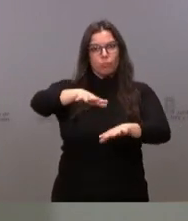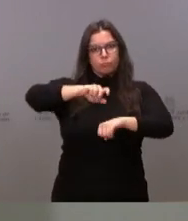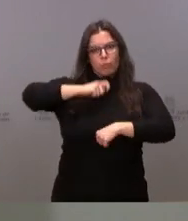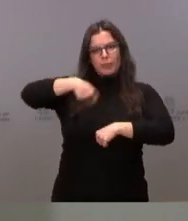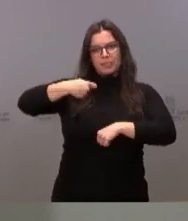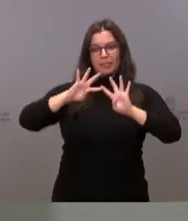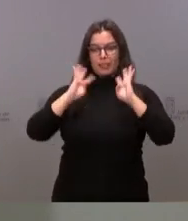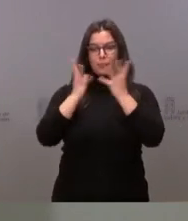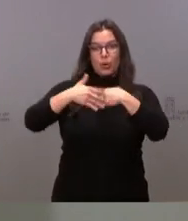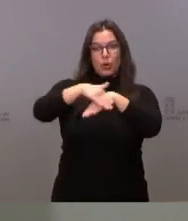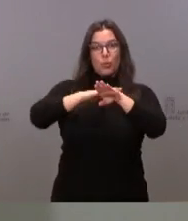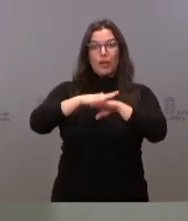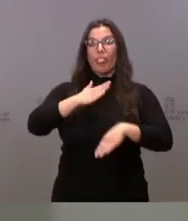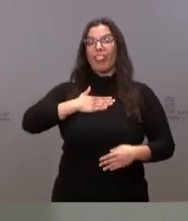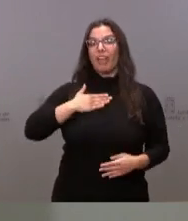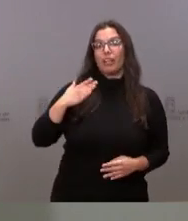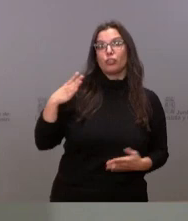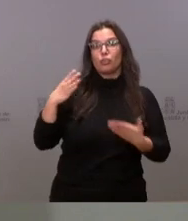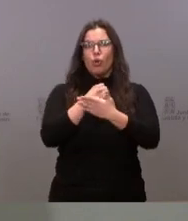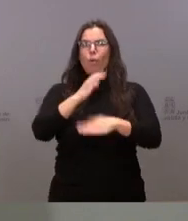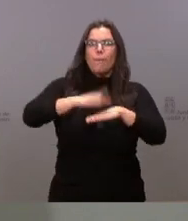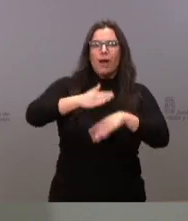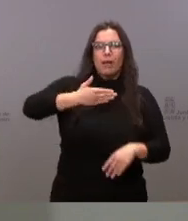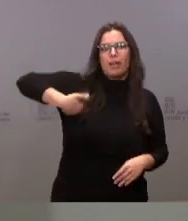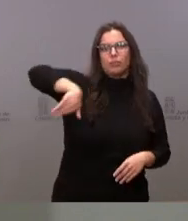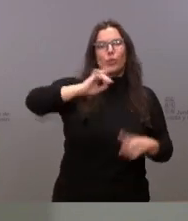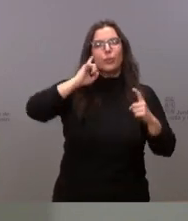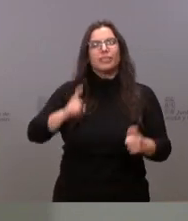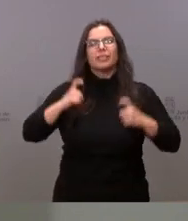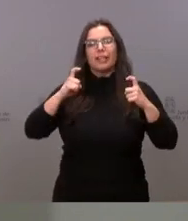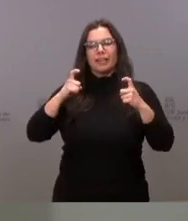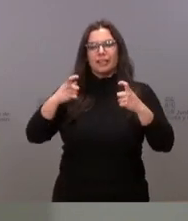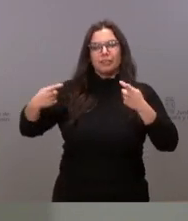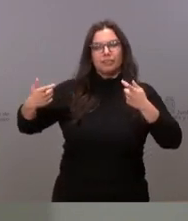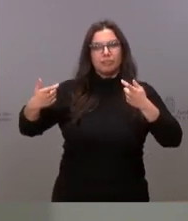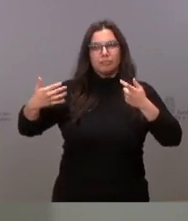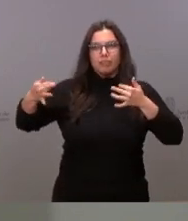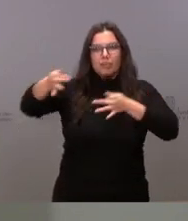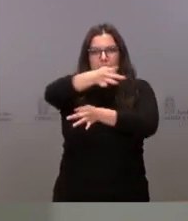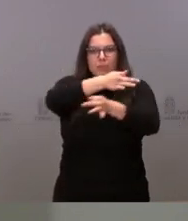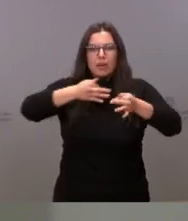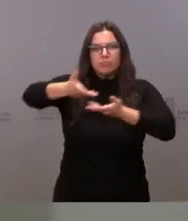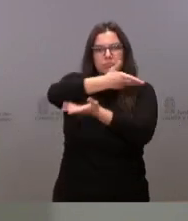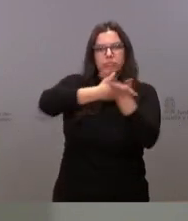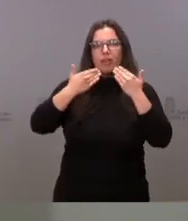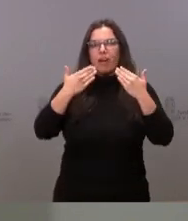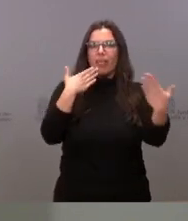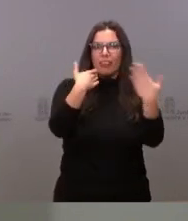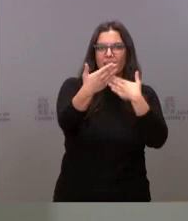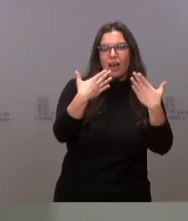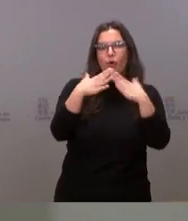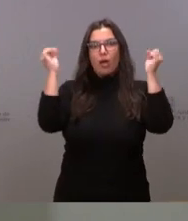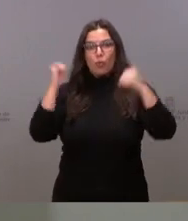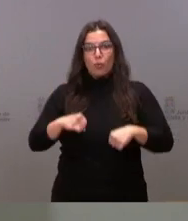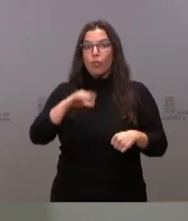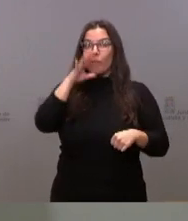de todos y para todos, tratando de aunar esfuerzos con diálogo y con acuerdos. Esta tierra se